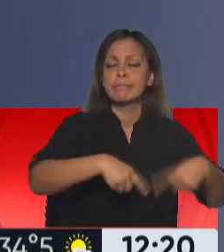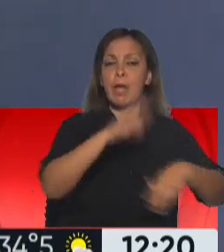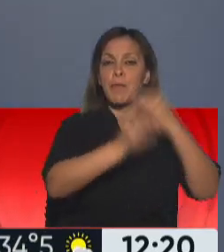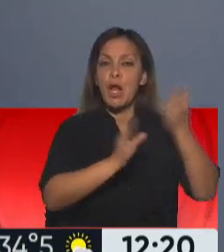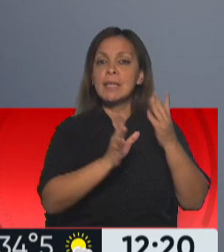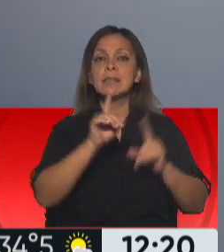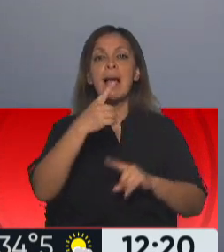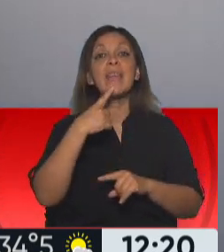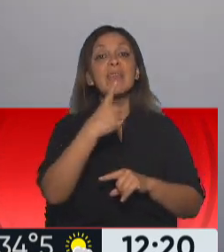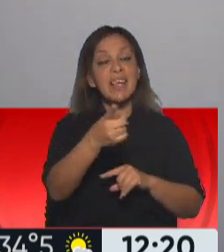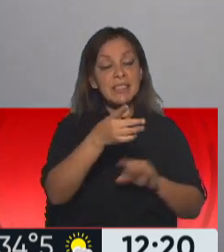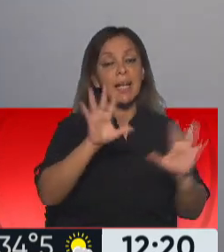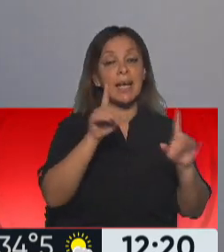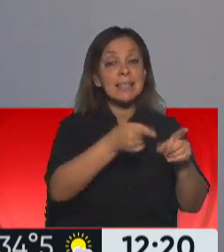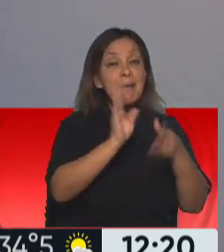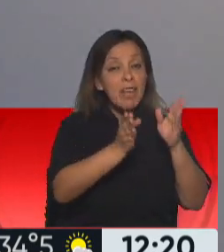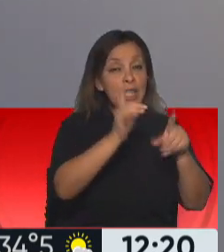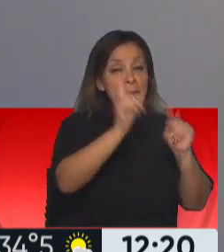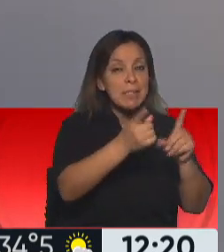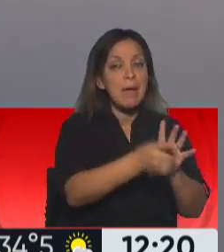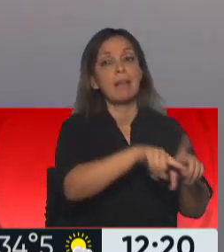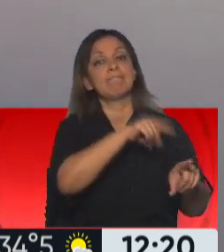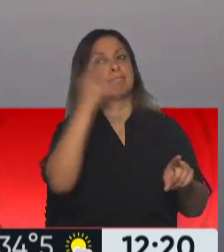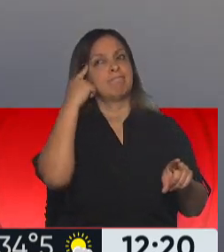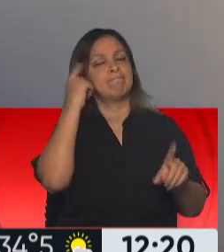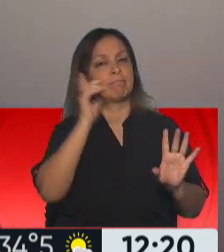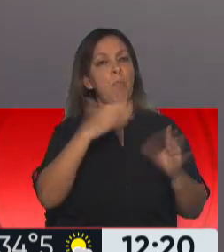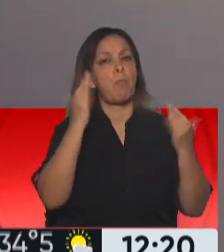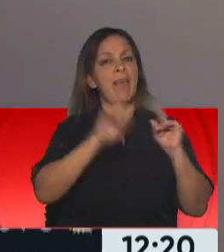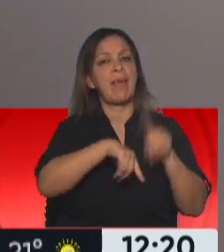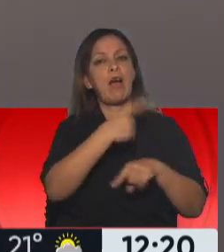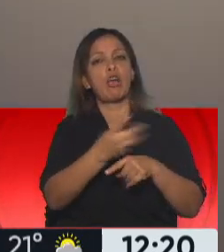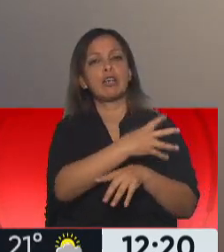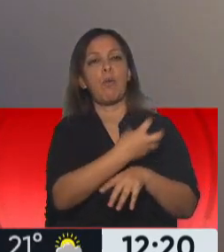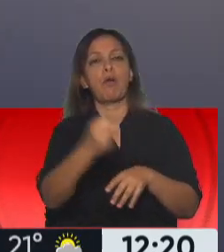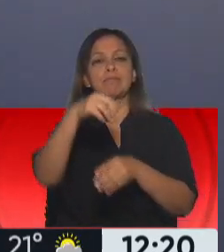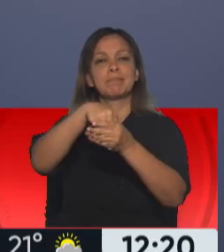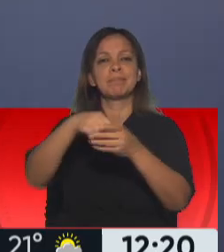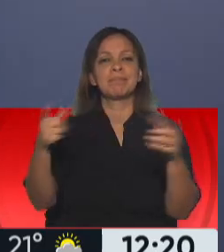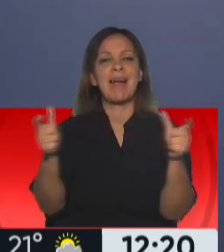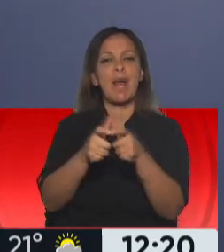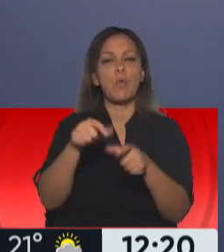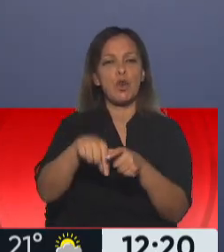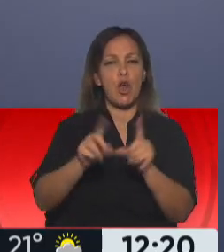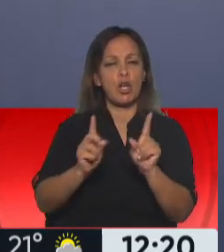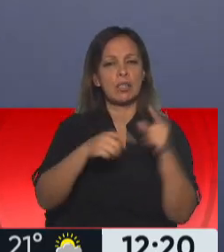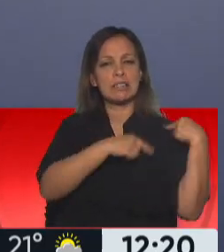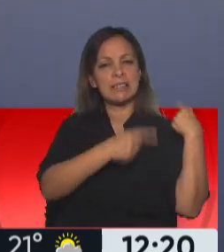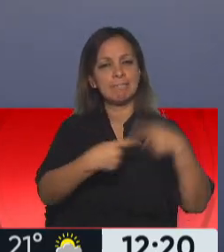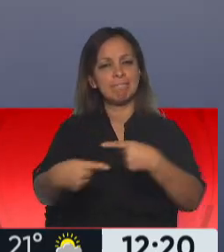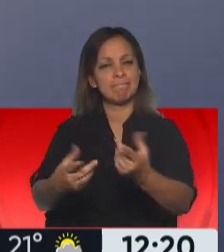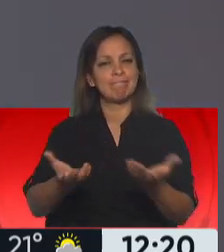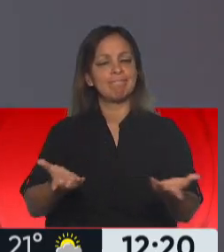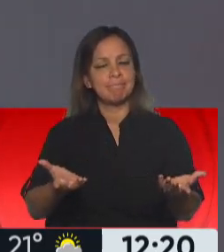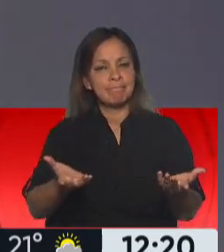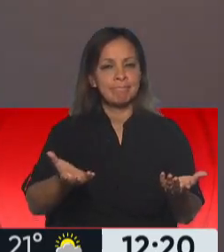trasladaron o se podrían trasladar a la reunión de hoy, a la comisión bicameral. Desde ya. Dos legisladores